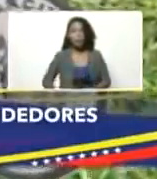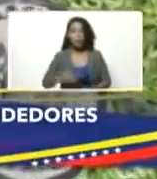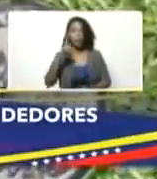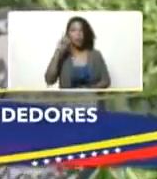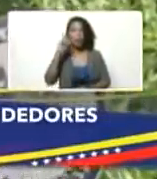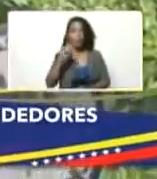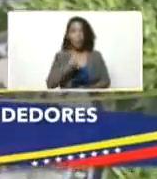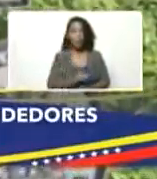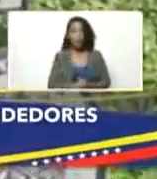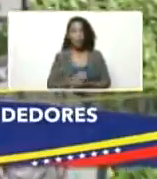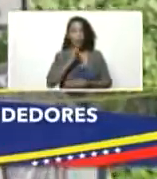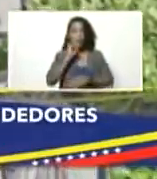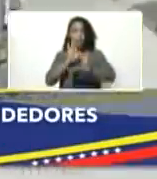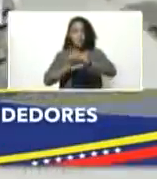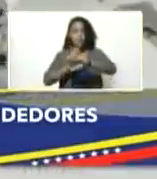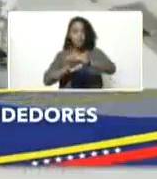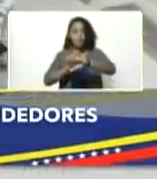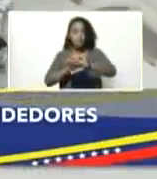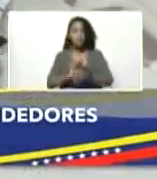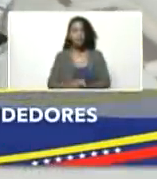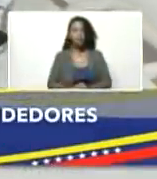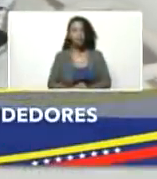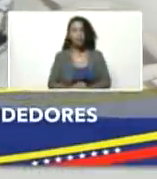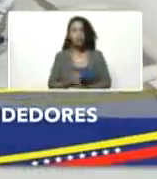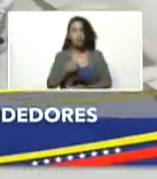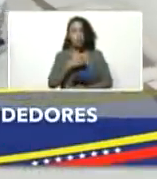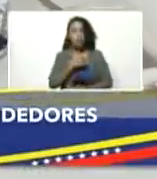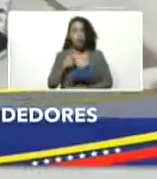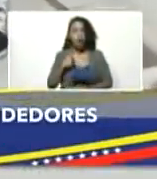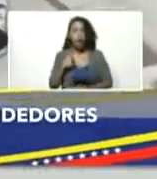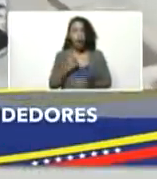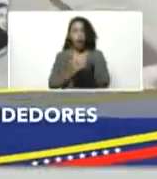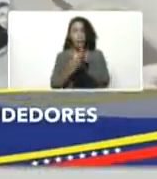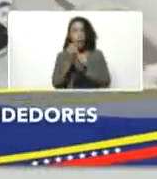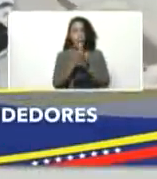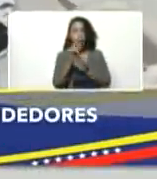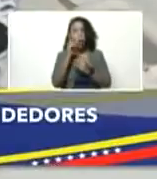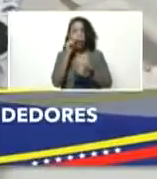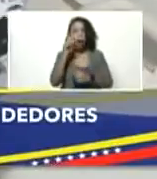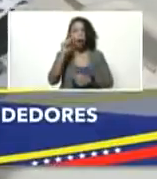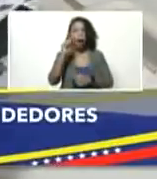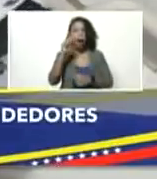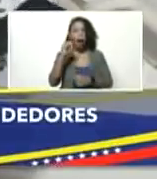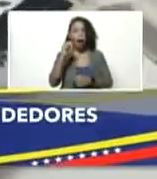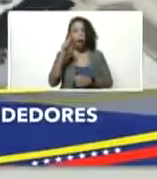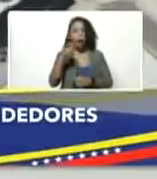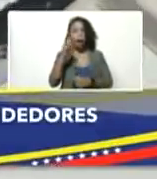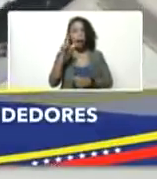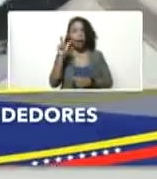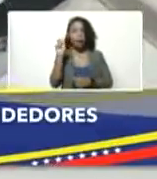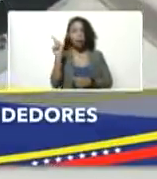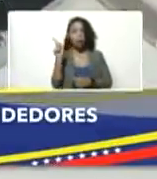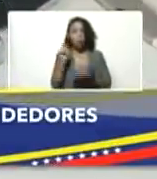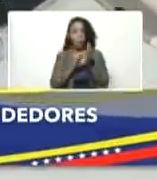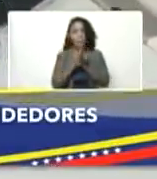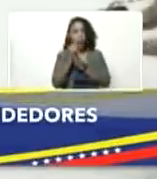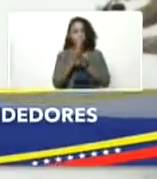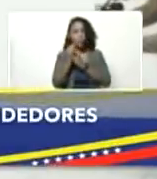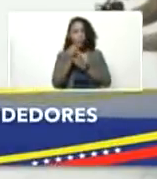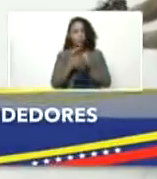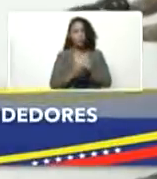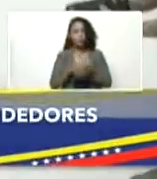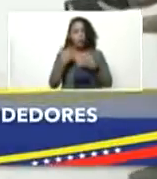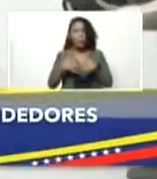Presidente, también le informo que quiero, el emprendedor Ángel Godoy va a explicar de qué habla, de qué trata su